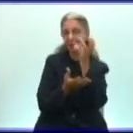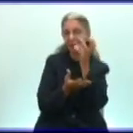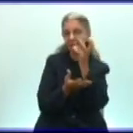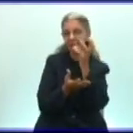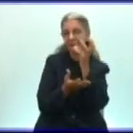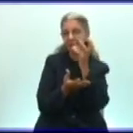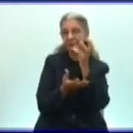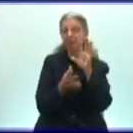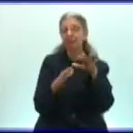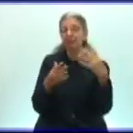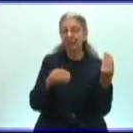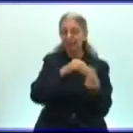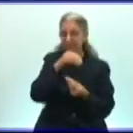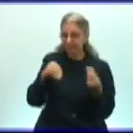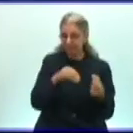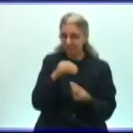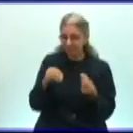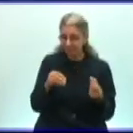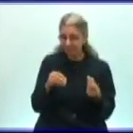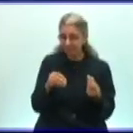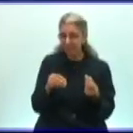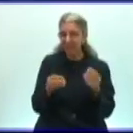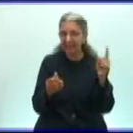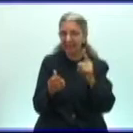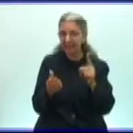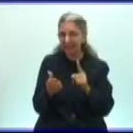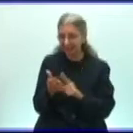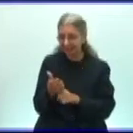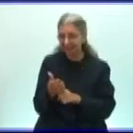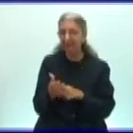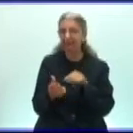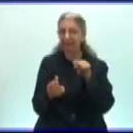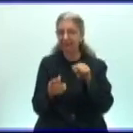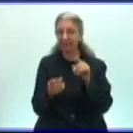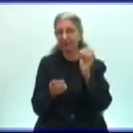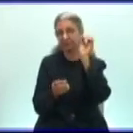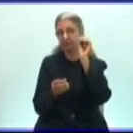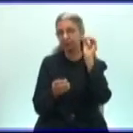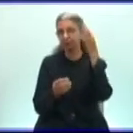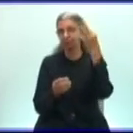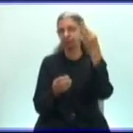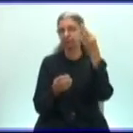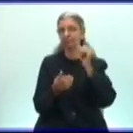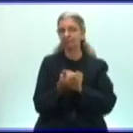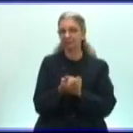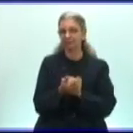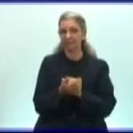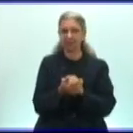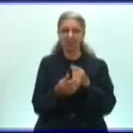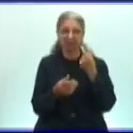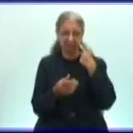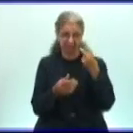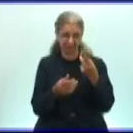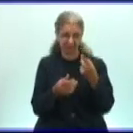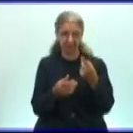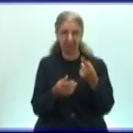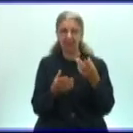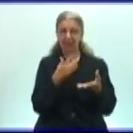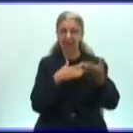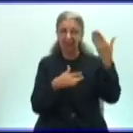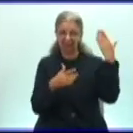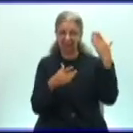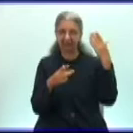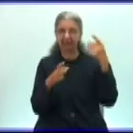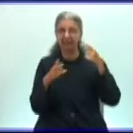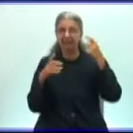transformación de energía eléctrica a energía luminosa. Le habíamos dado el video para que le sirviera de apoyo a la hora